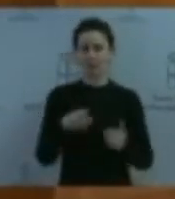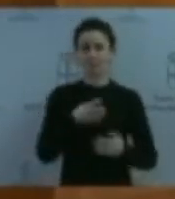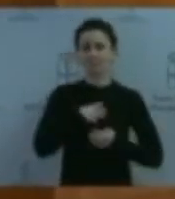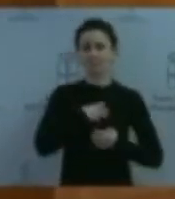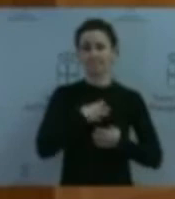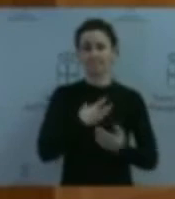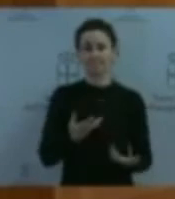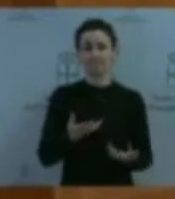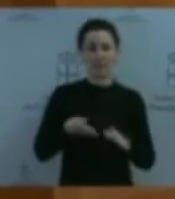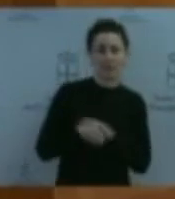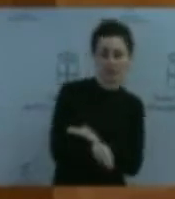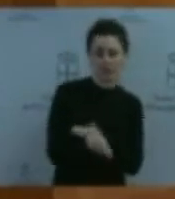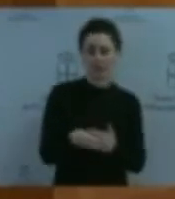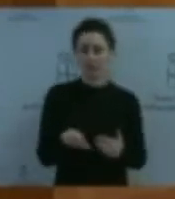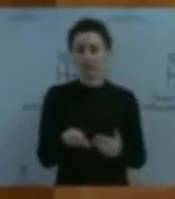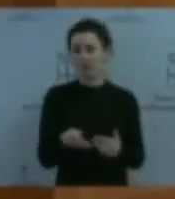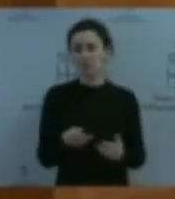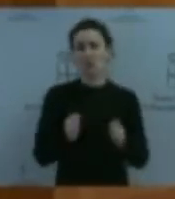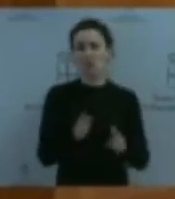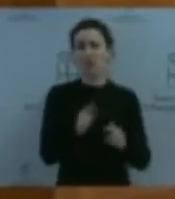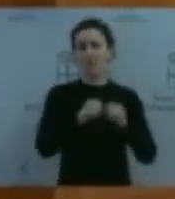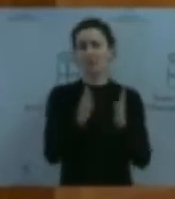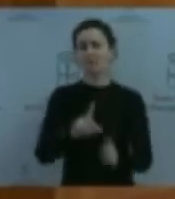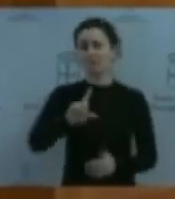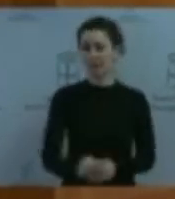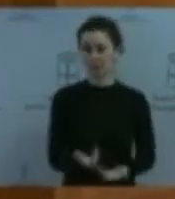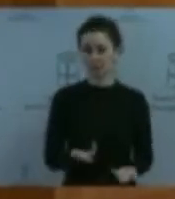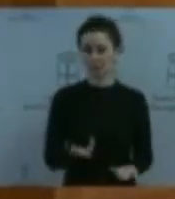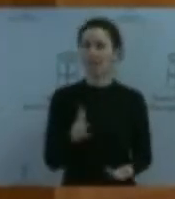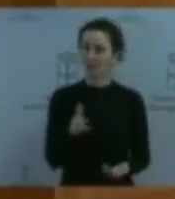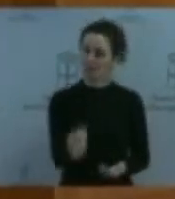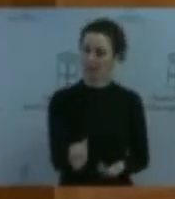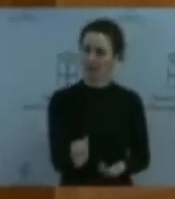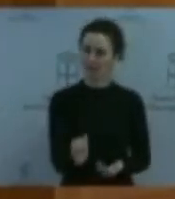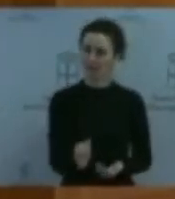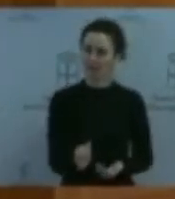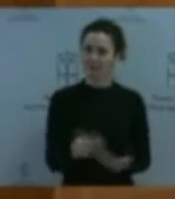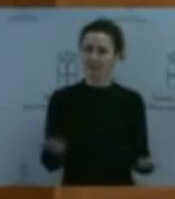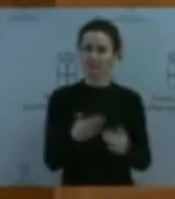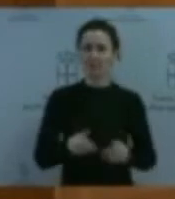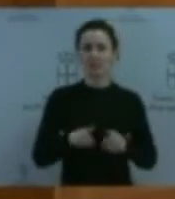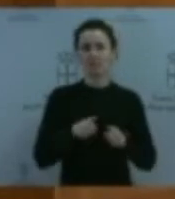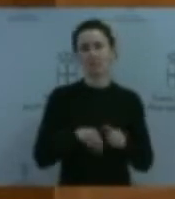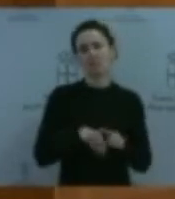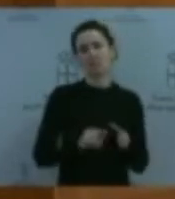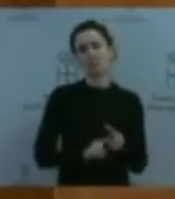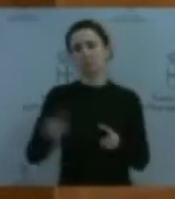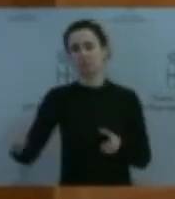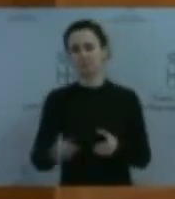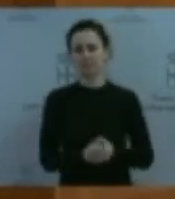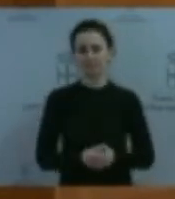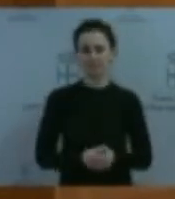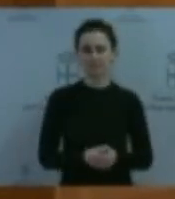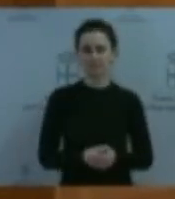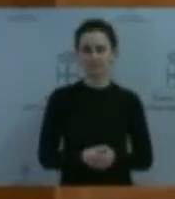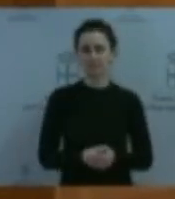vivienda a precio asequible a la que tienen derecho, condenándolas así a la exclusión. En la declaración del relator especial